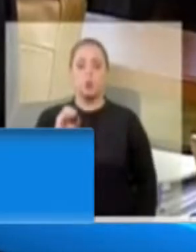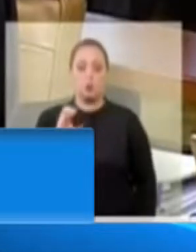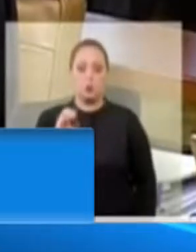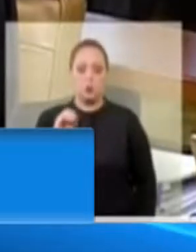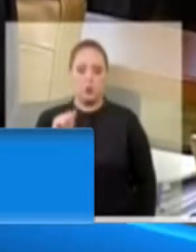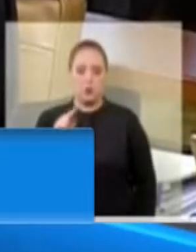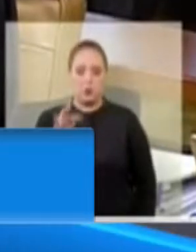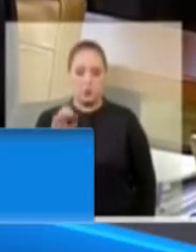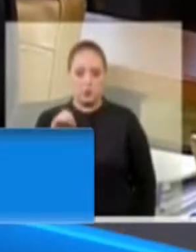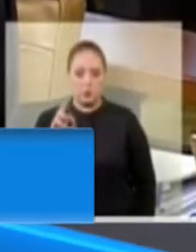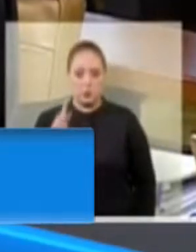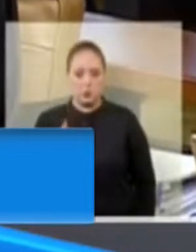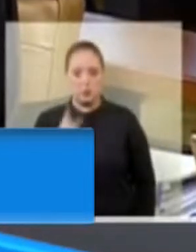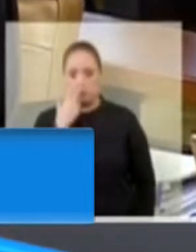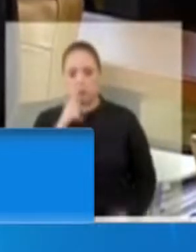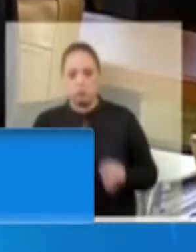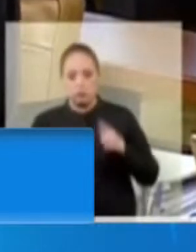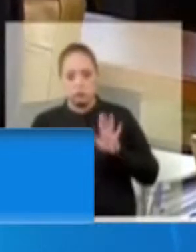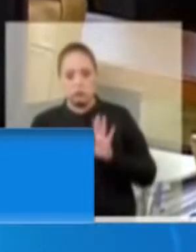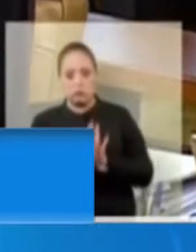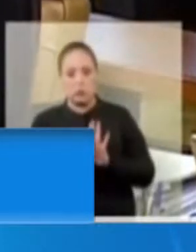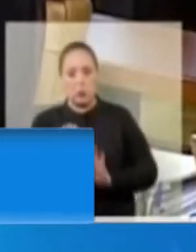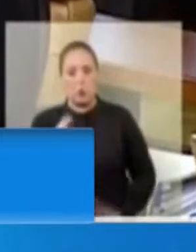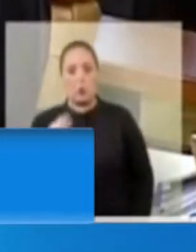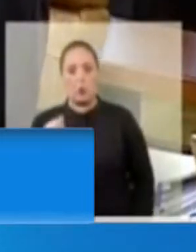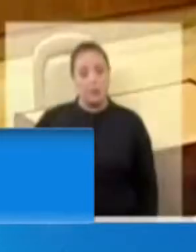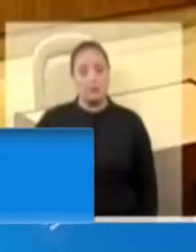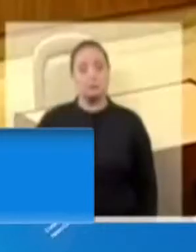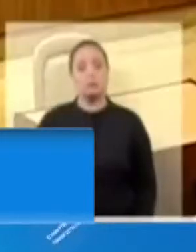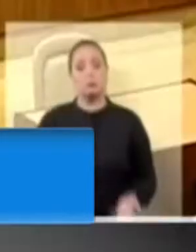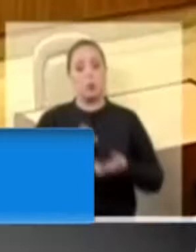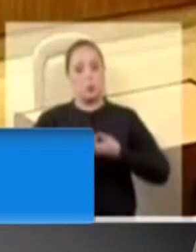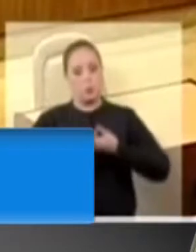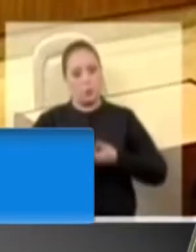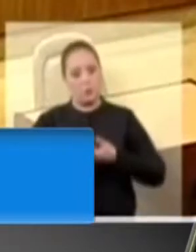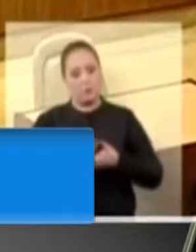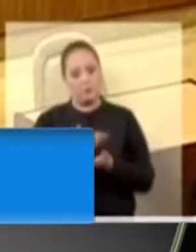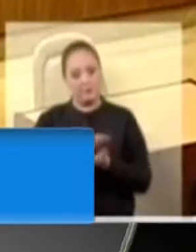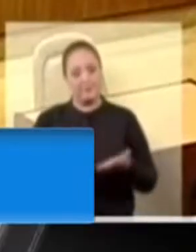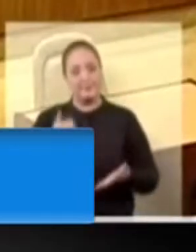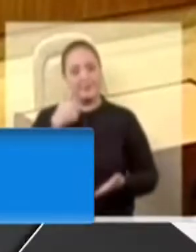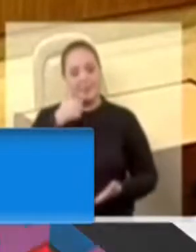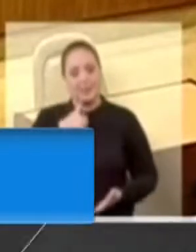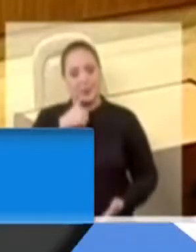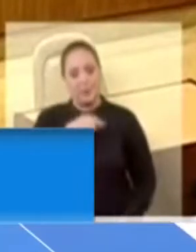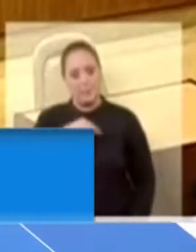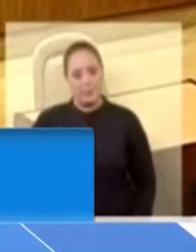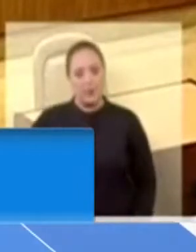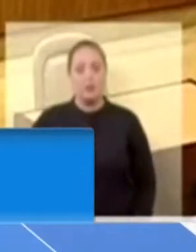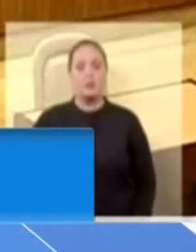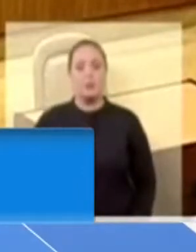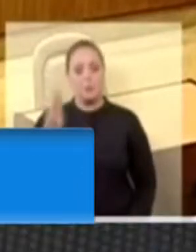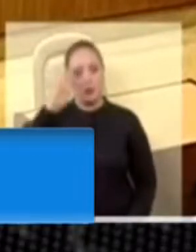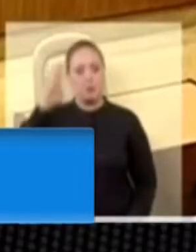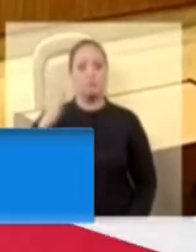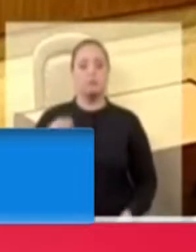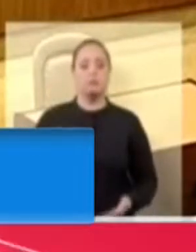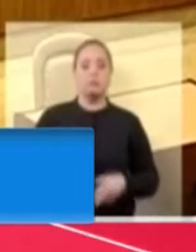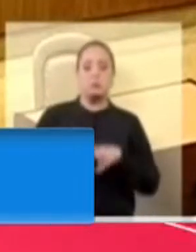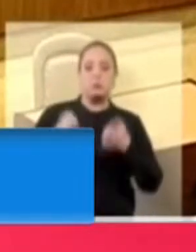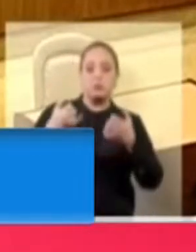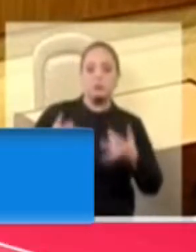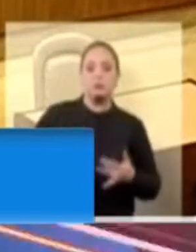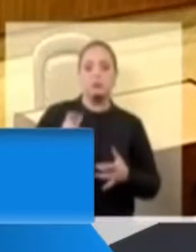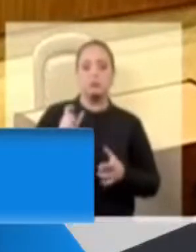tropical, ciertamente, pero una tragedia en términos generales, desde que los